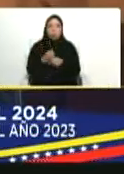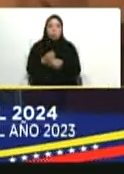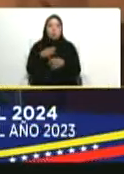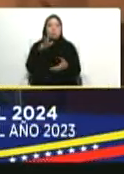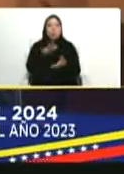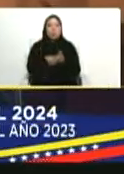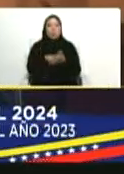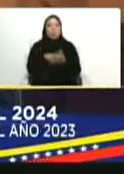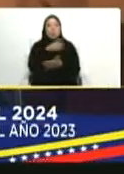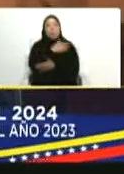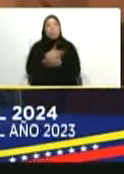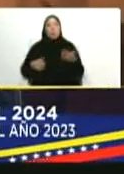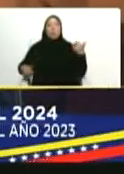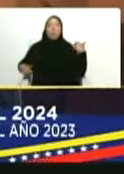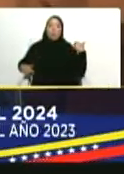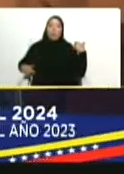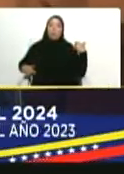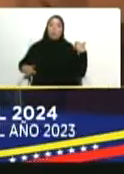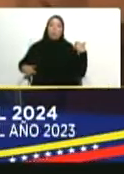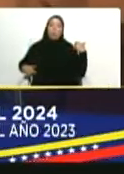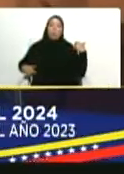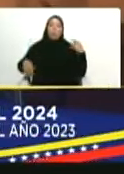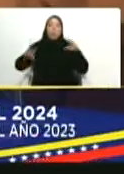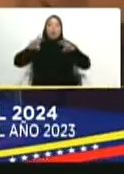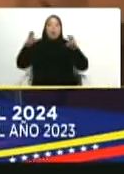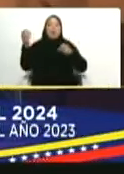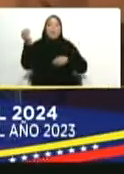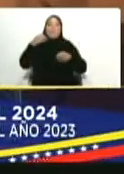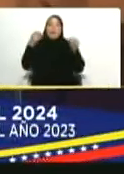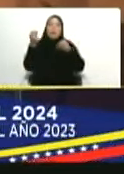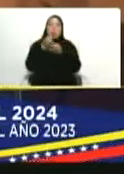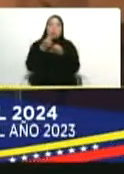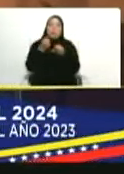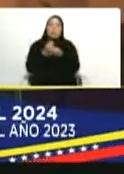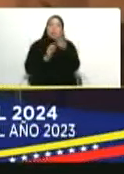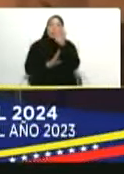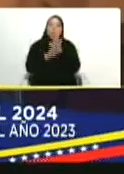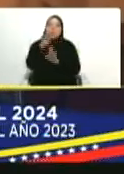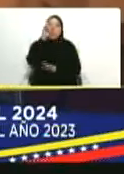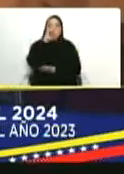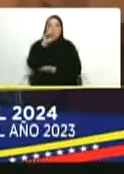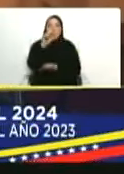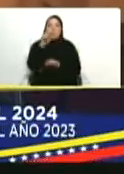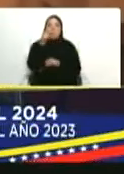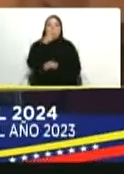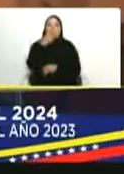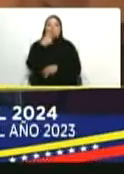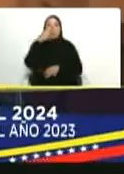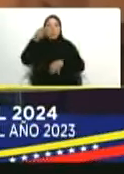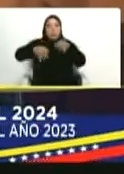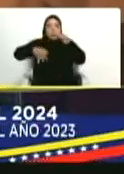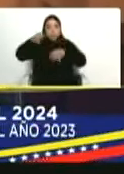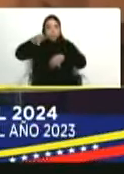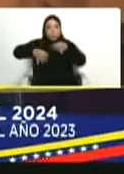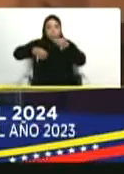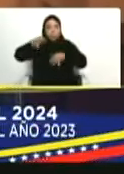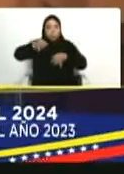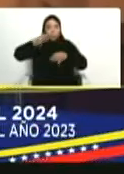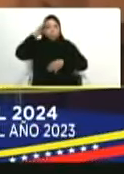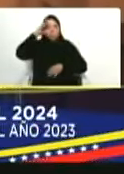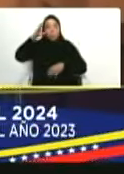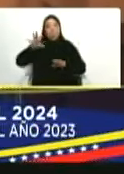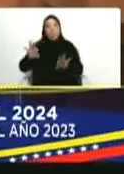Casación Penal y demás magistradas y magistrados de este digno tribunal. También un saludo